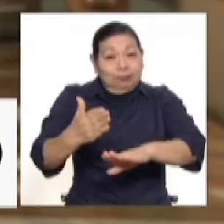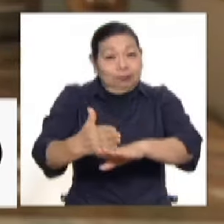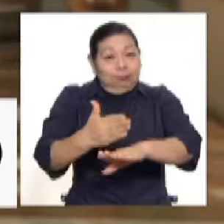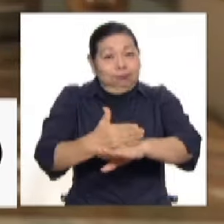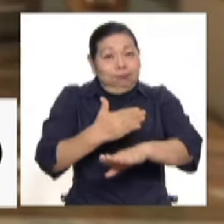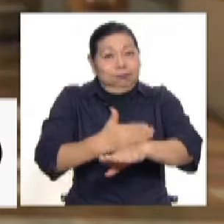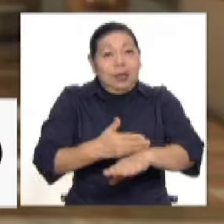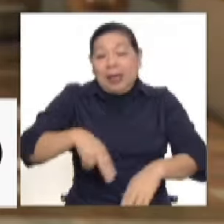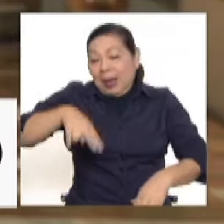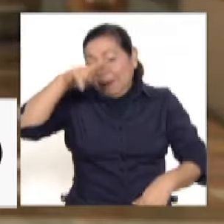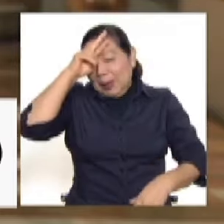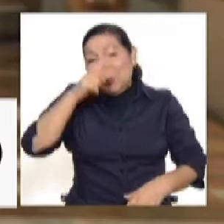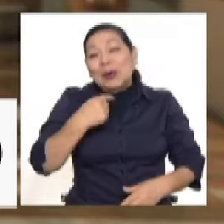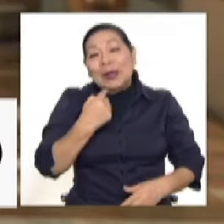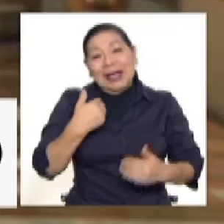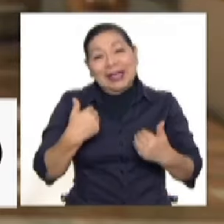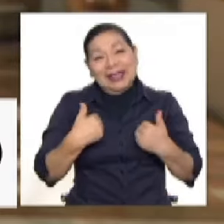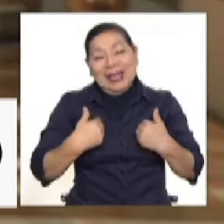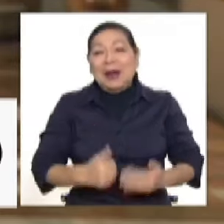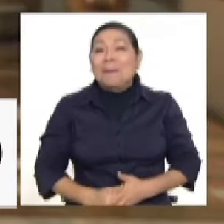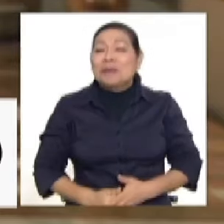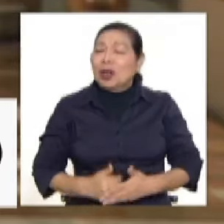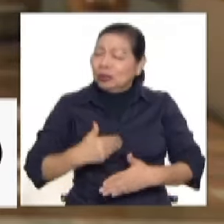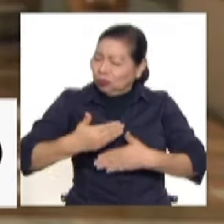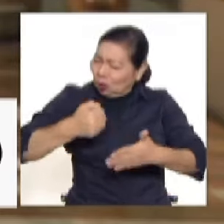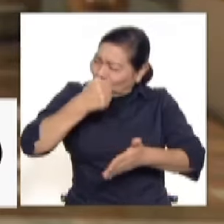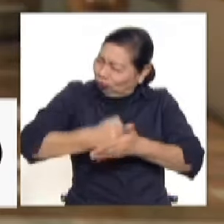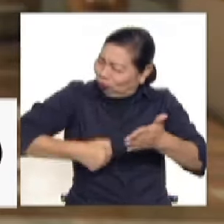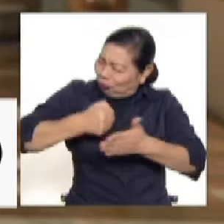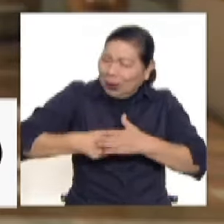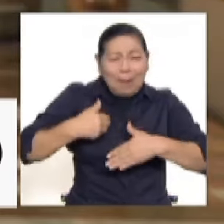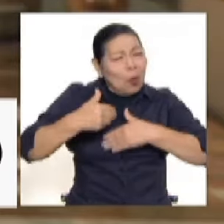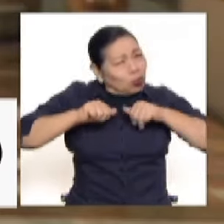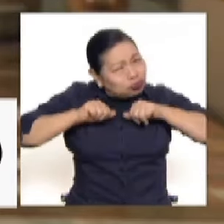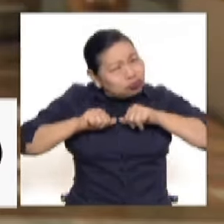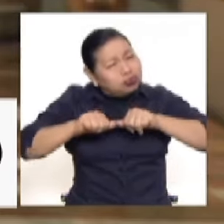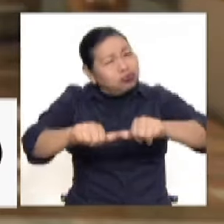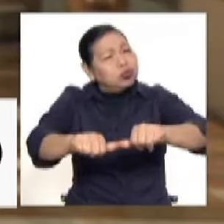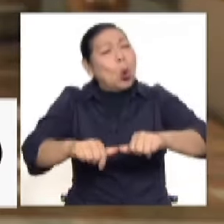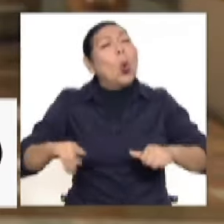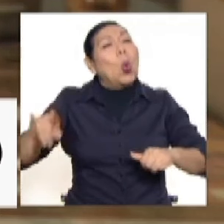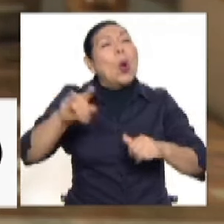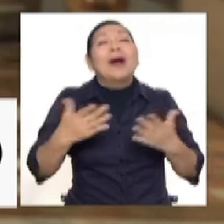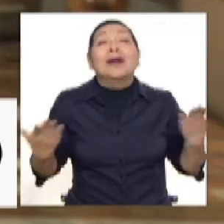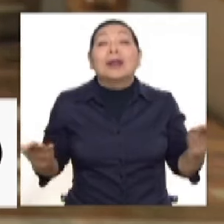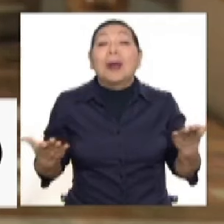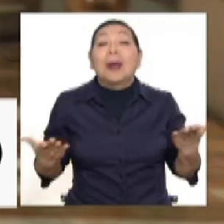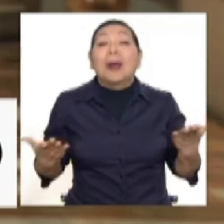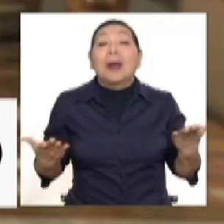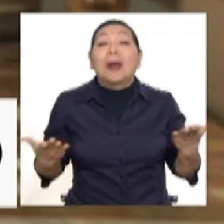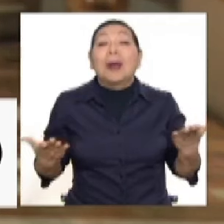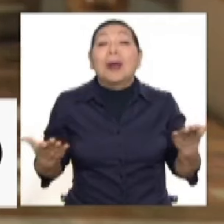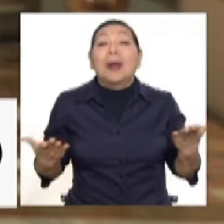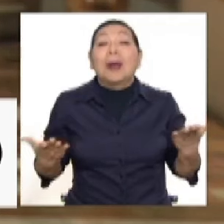desarrollo que nuestra patria demanda. Seguiremos luchando por preservar y utilizar